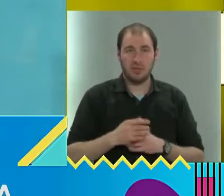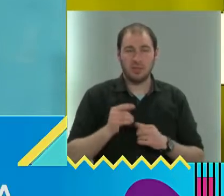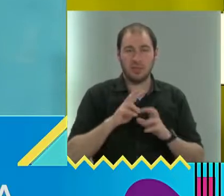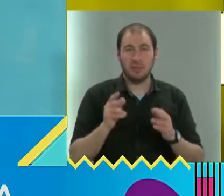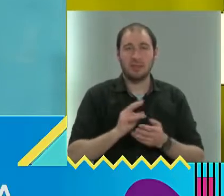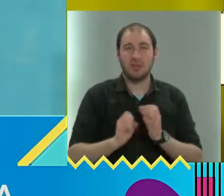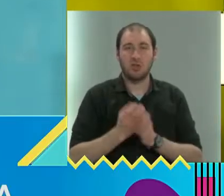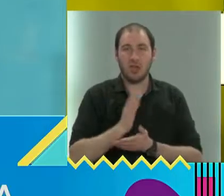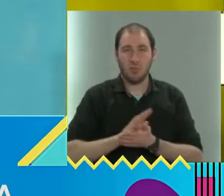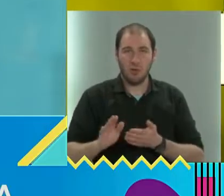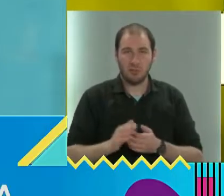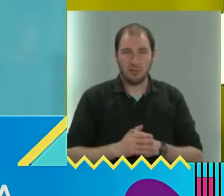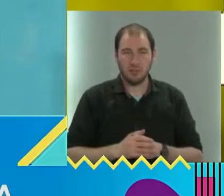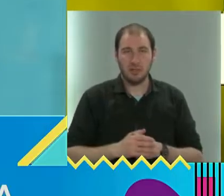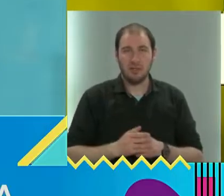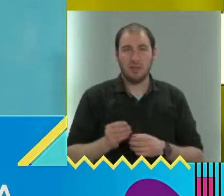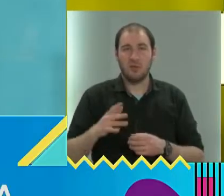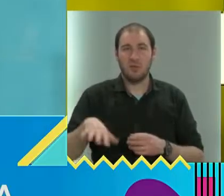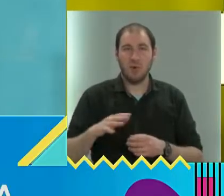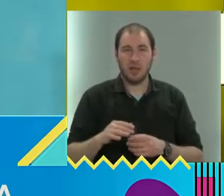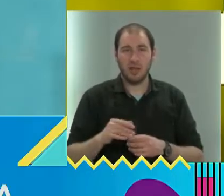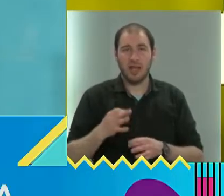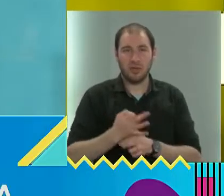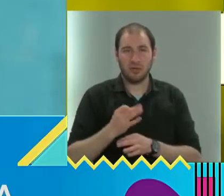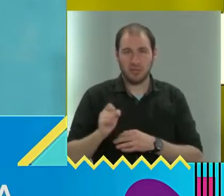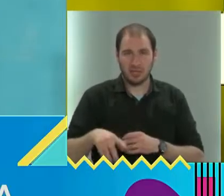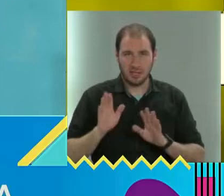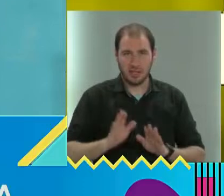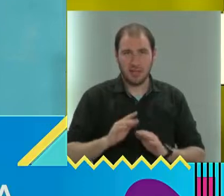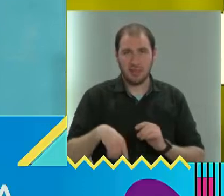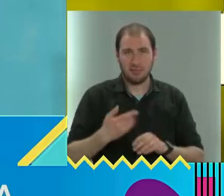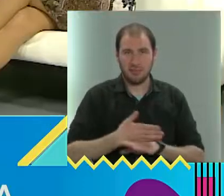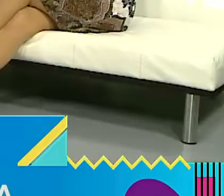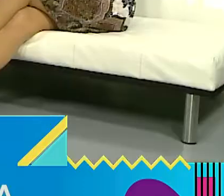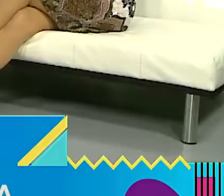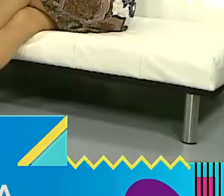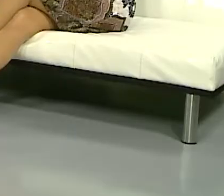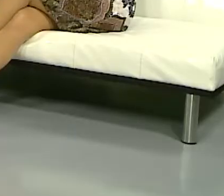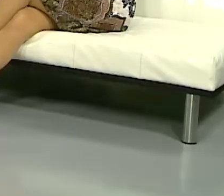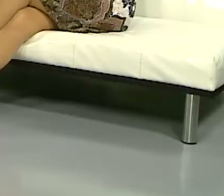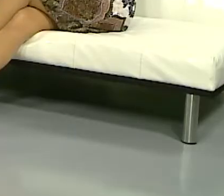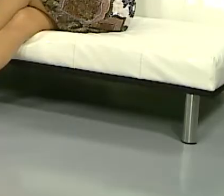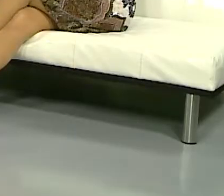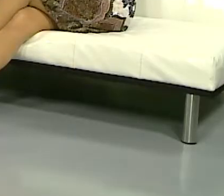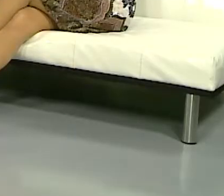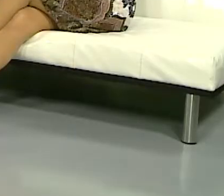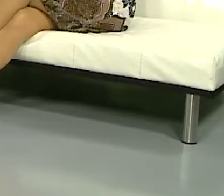las nuevas tecnologías aplicadas a nuestra educación. Quédate con nosotros, ya venimos.